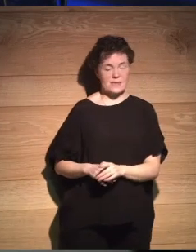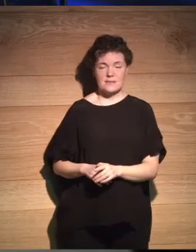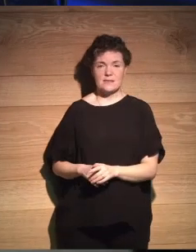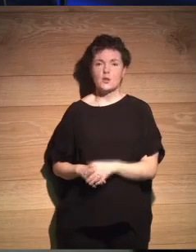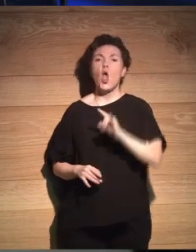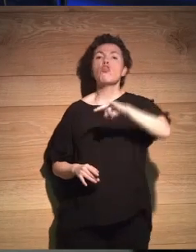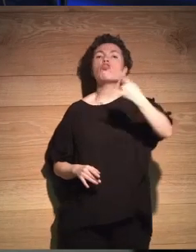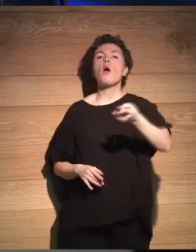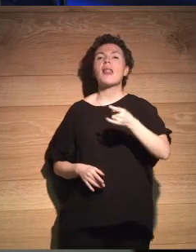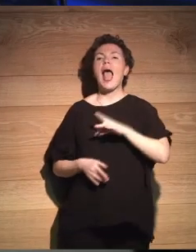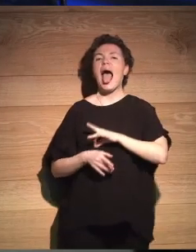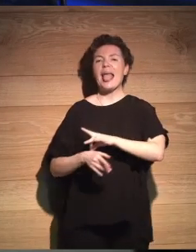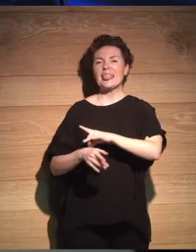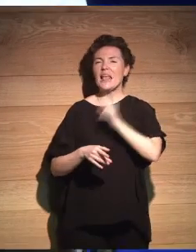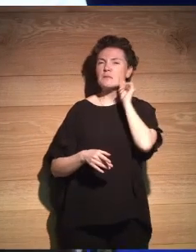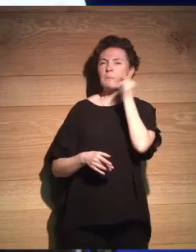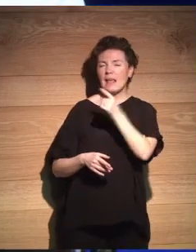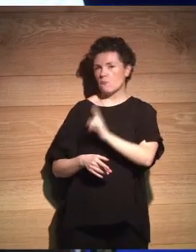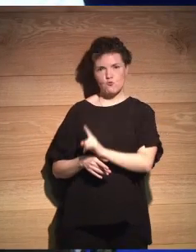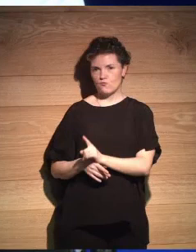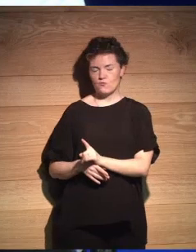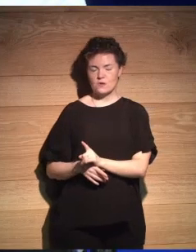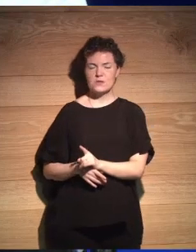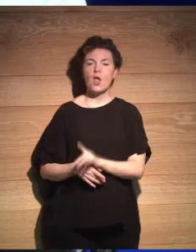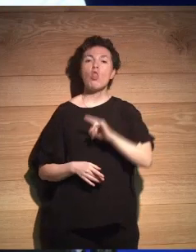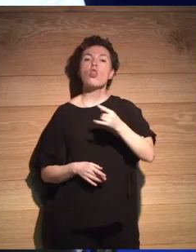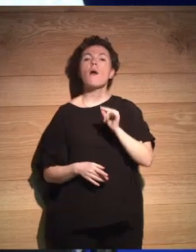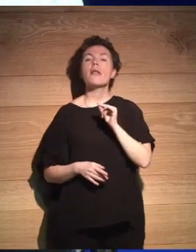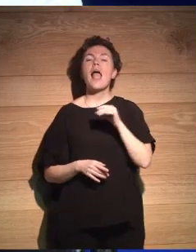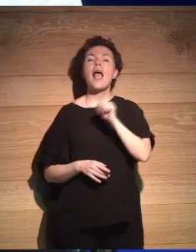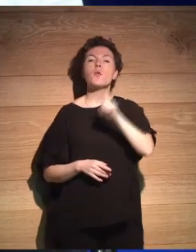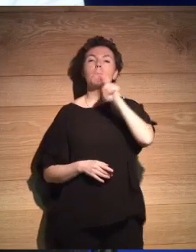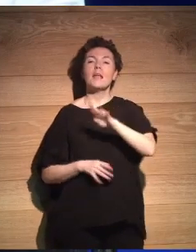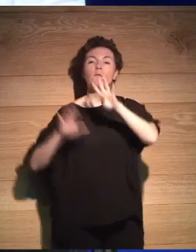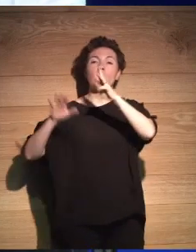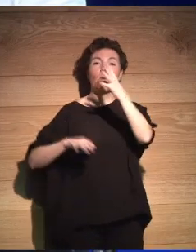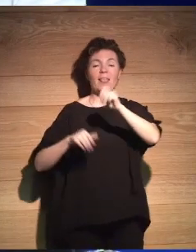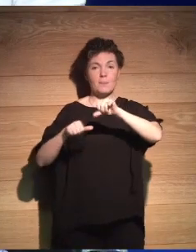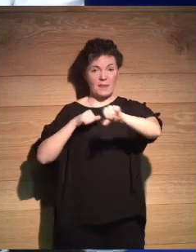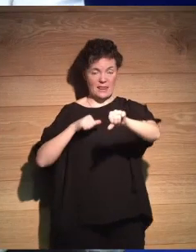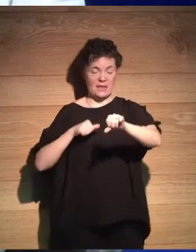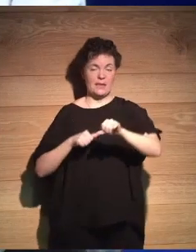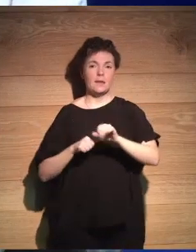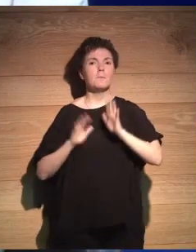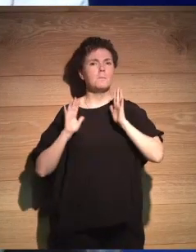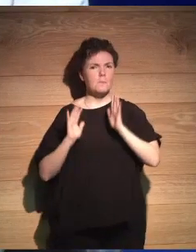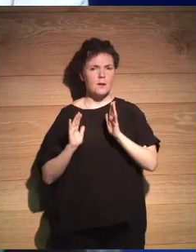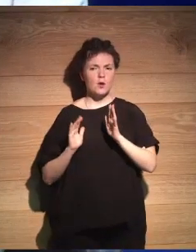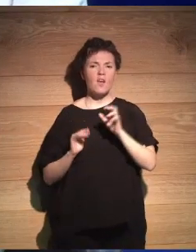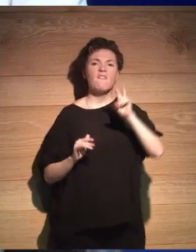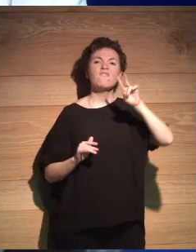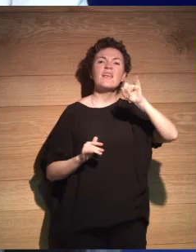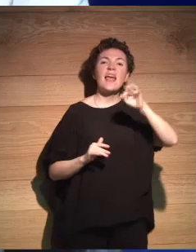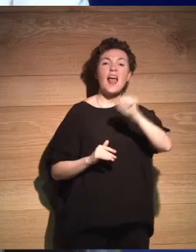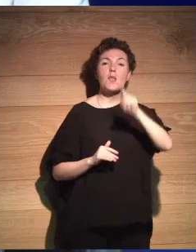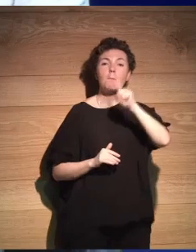No era doble agente. El doble agente a partir de los años 40, finales. Pero en la Viena de los